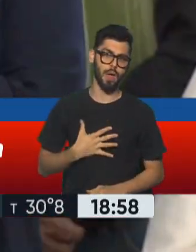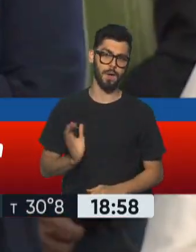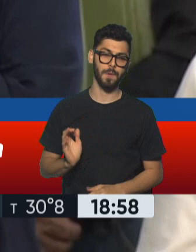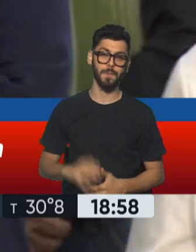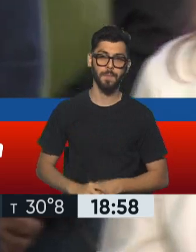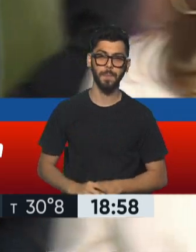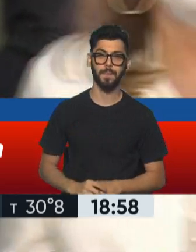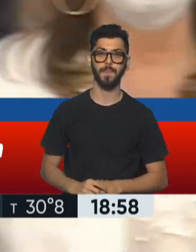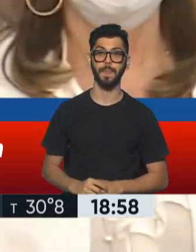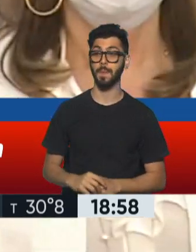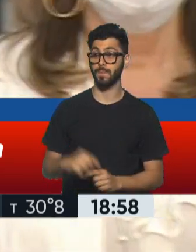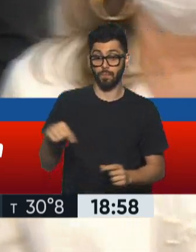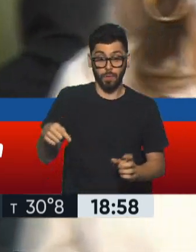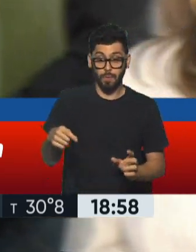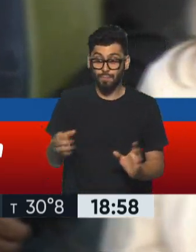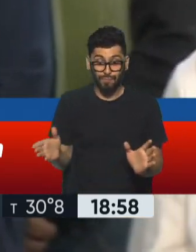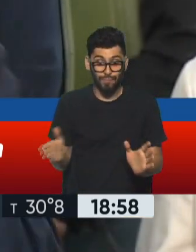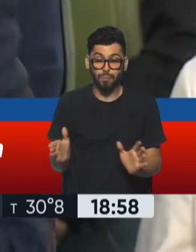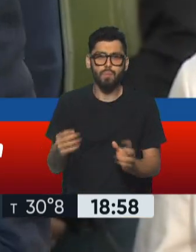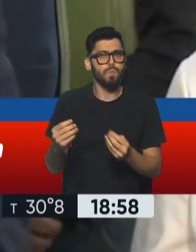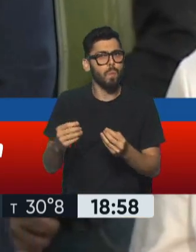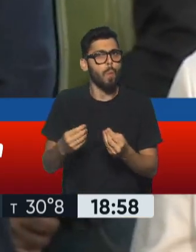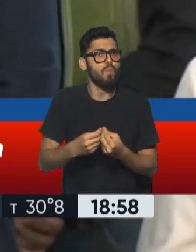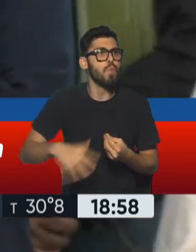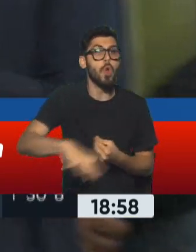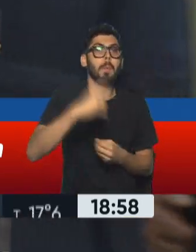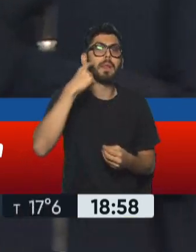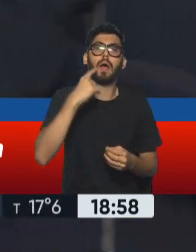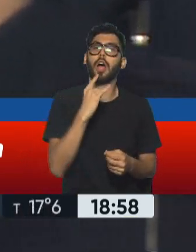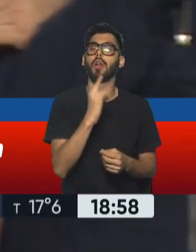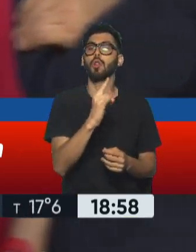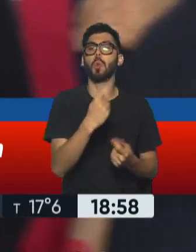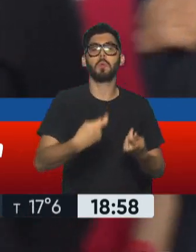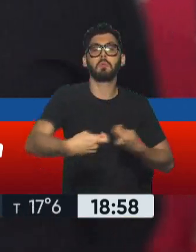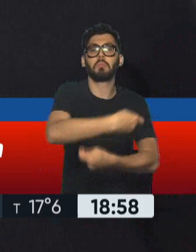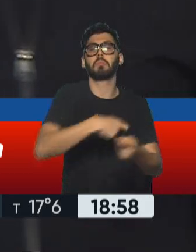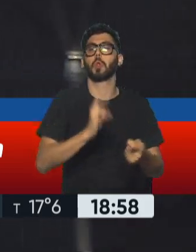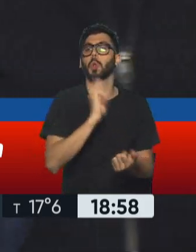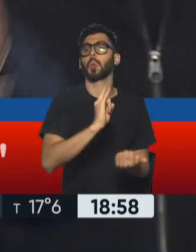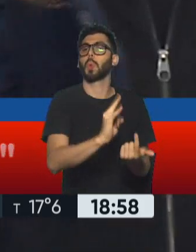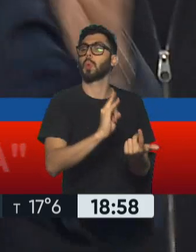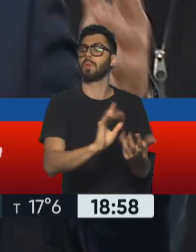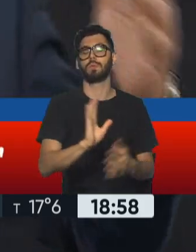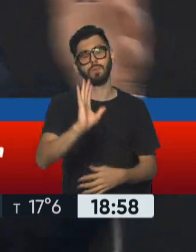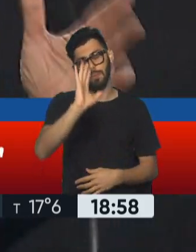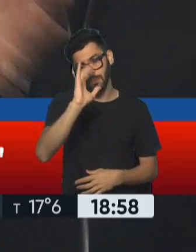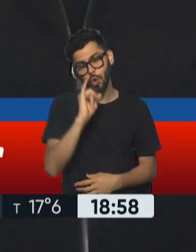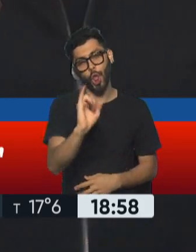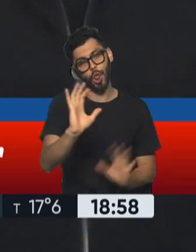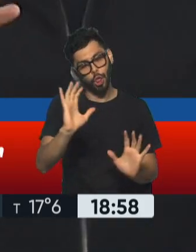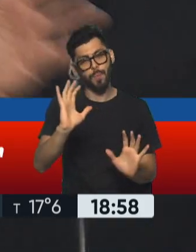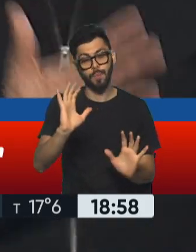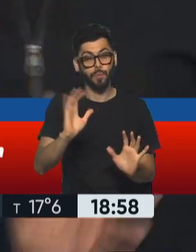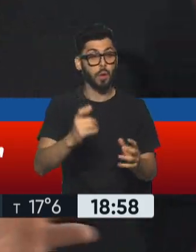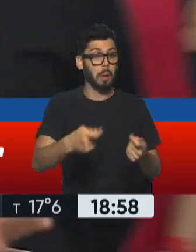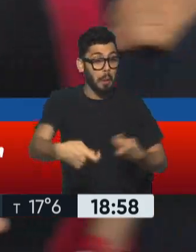días, donde muchos piensan que el mercado todo lo resuelve. Yo quiero decirles, el mercado muchas veces